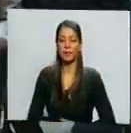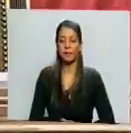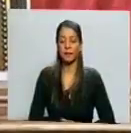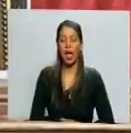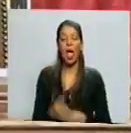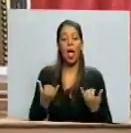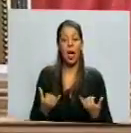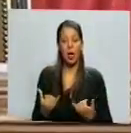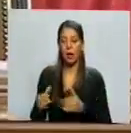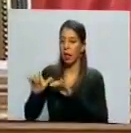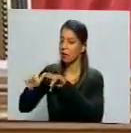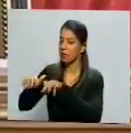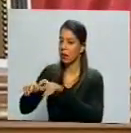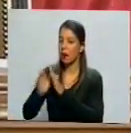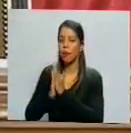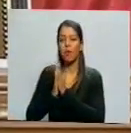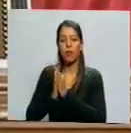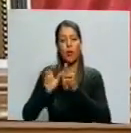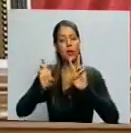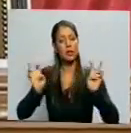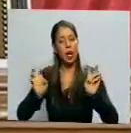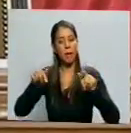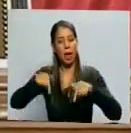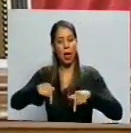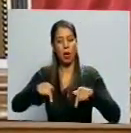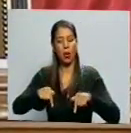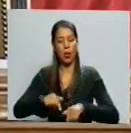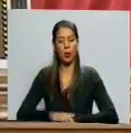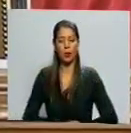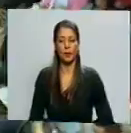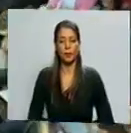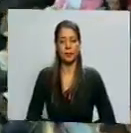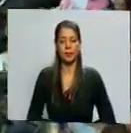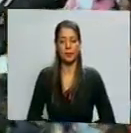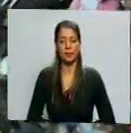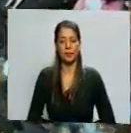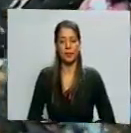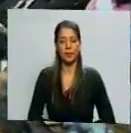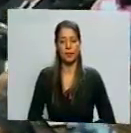Ciudadano secretario, sírvase leer el único punto del orden del día de la sesión de hoy.